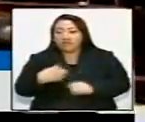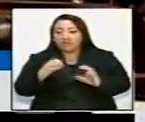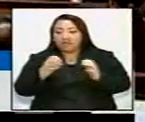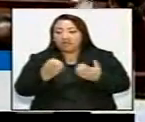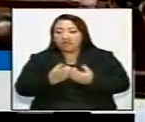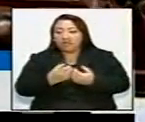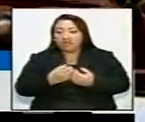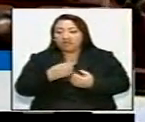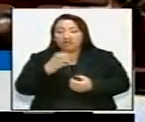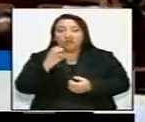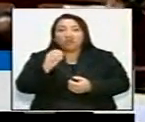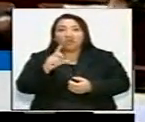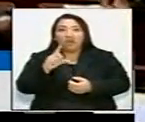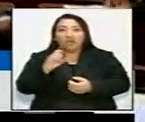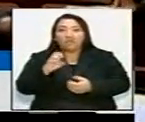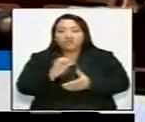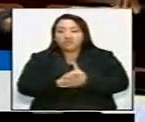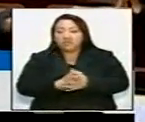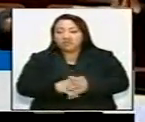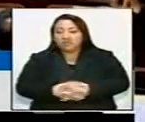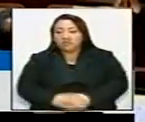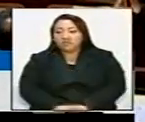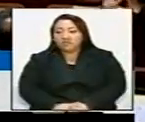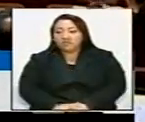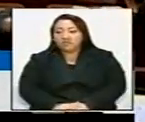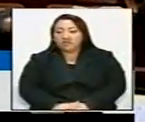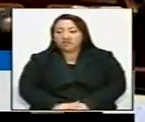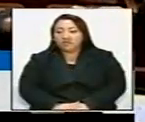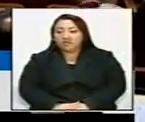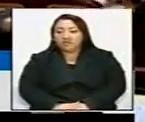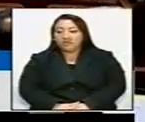Congreso, el señor Pedro Olechea.